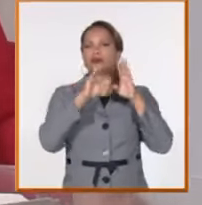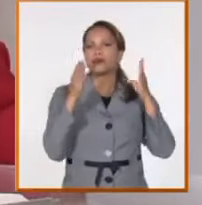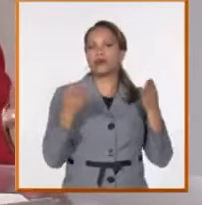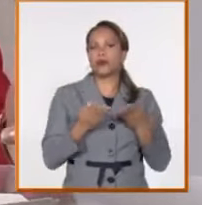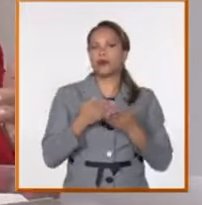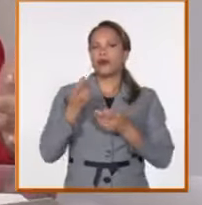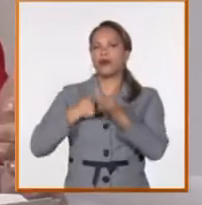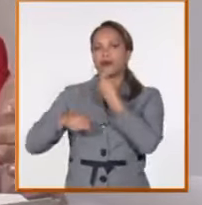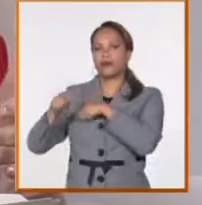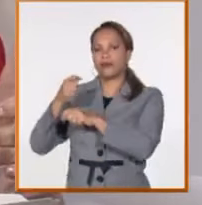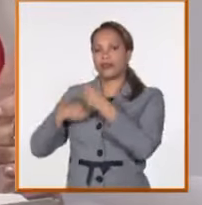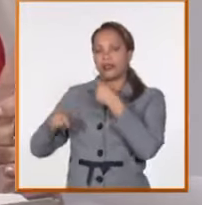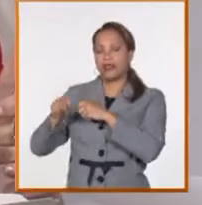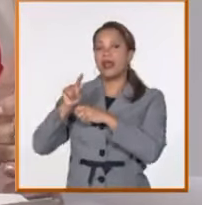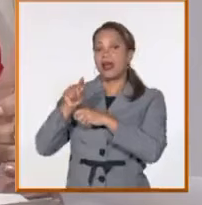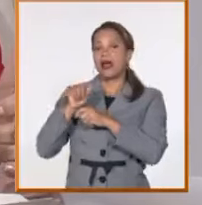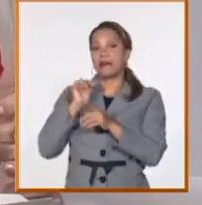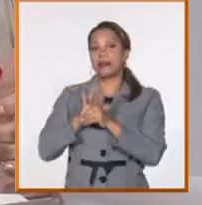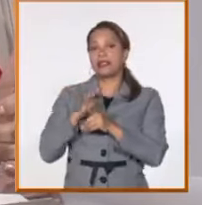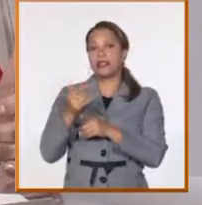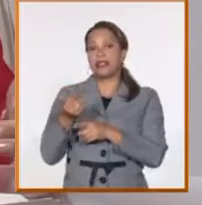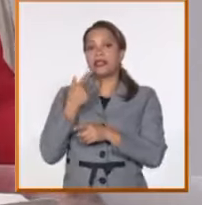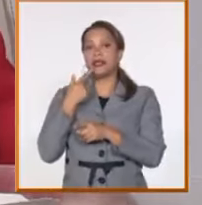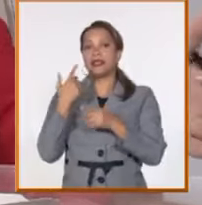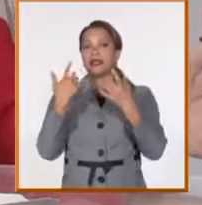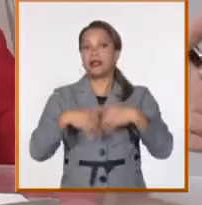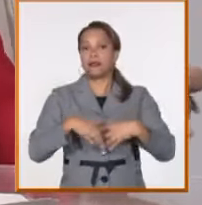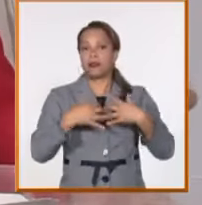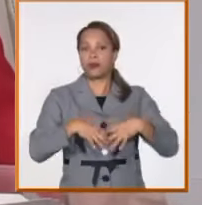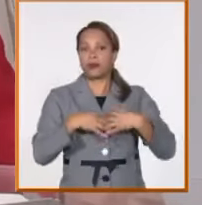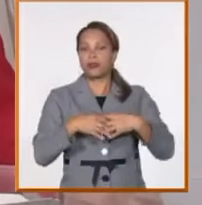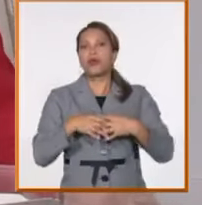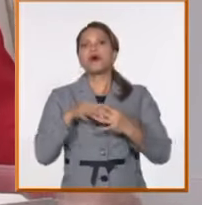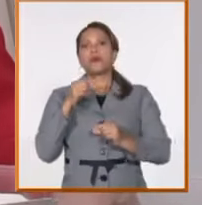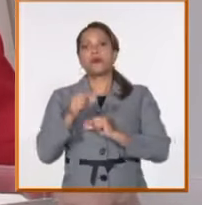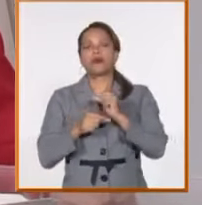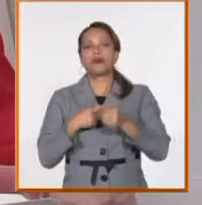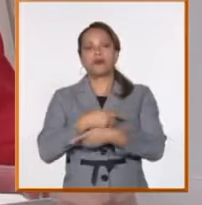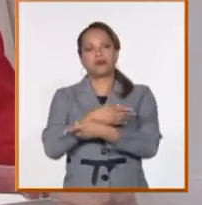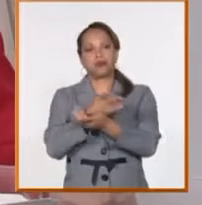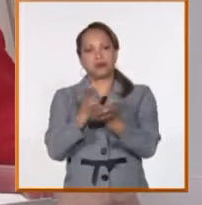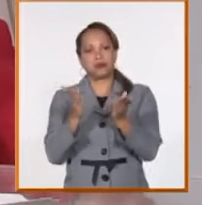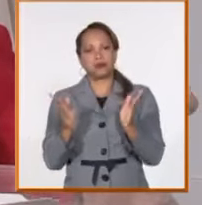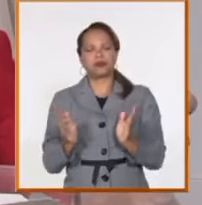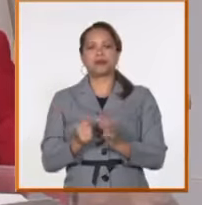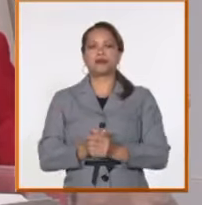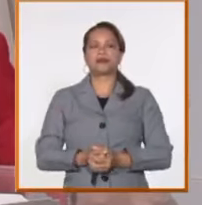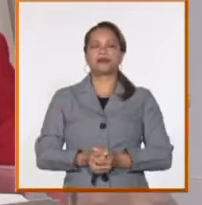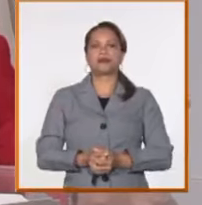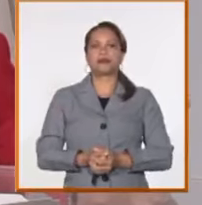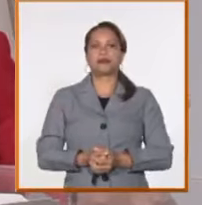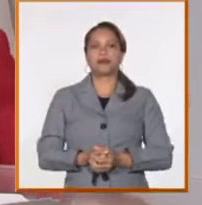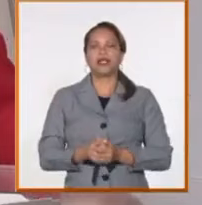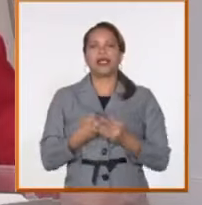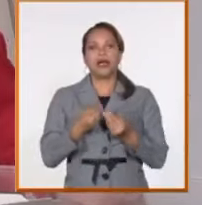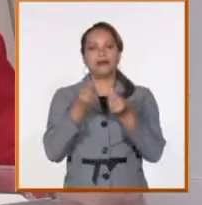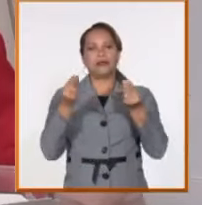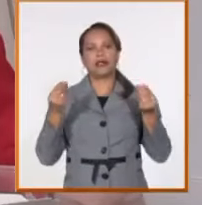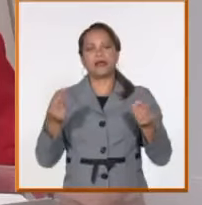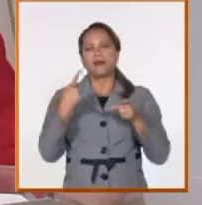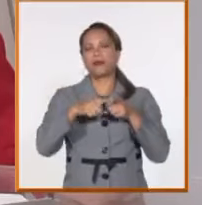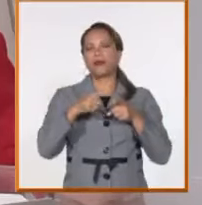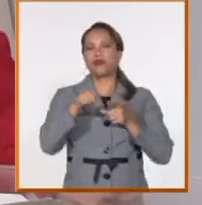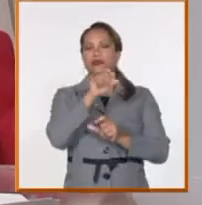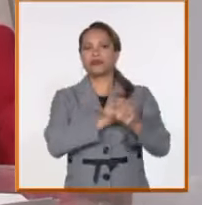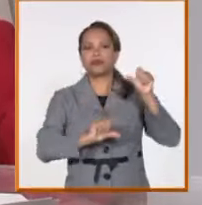importaba y nosotros partir de las capacidades productivas que tenemos podemos entregarles eh entregamos productos químicos que van